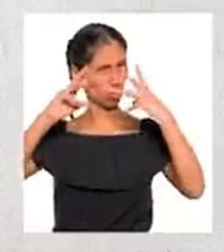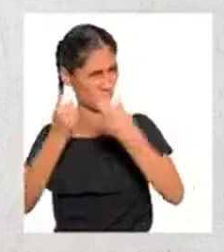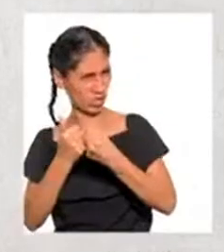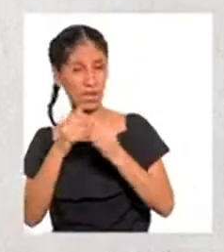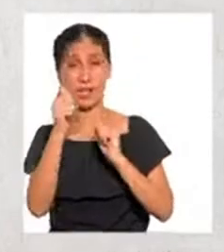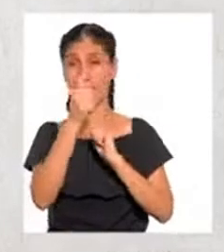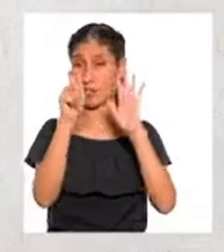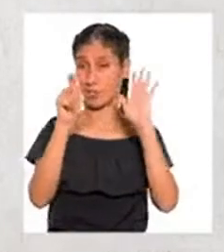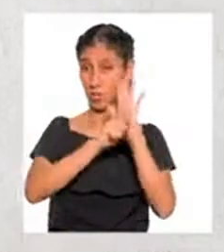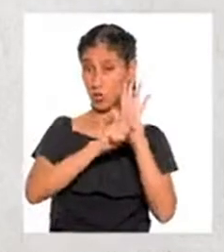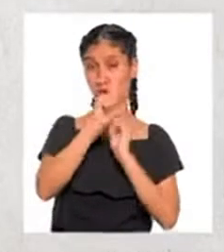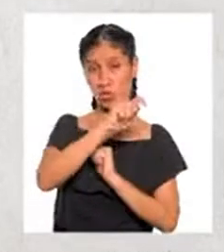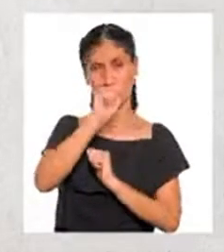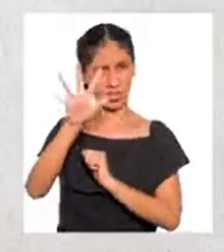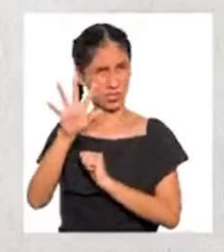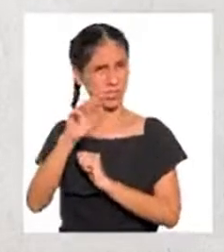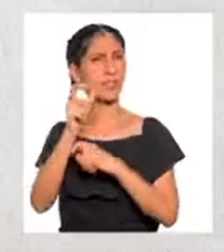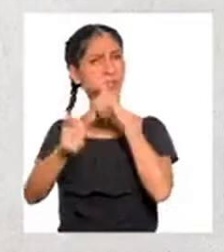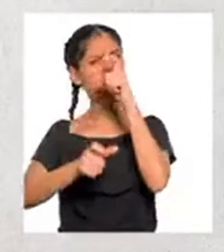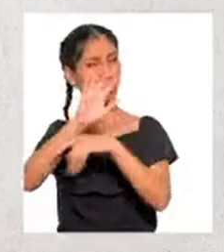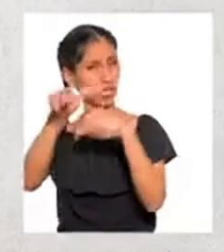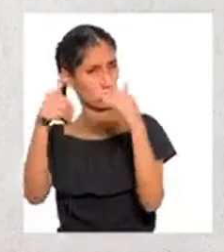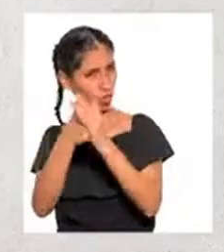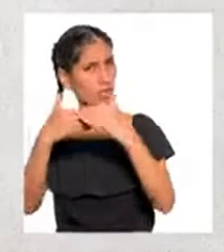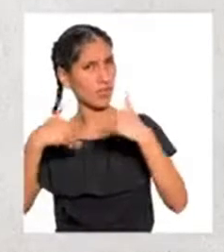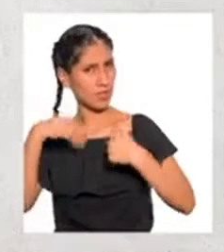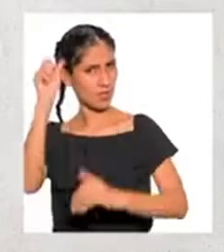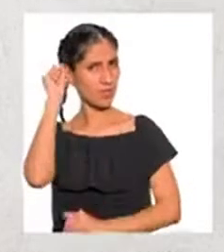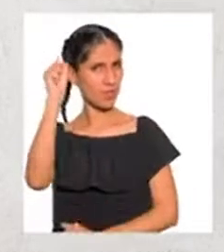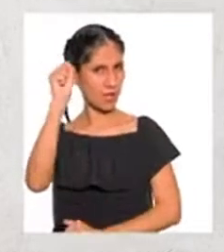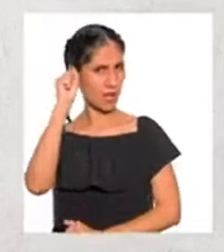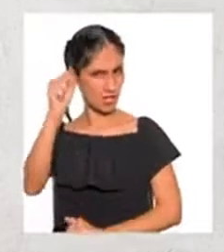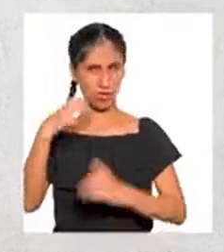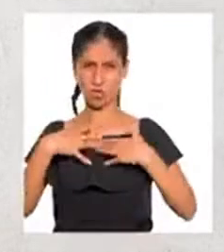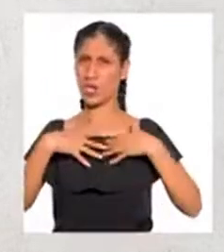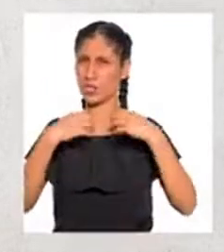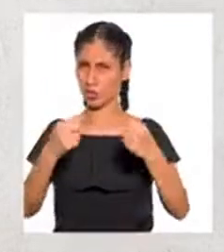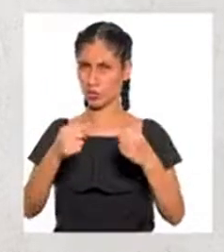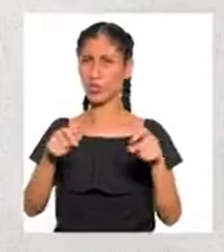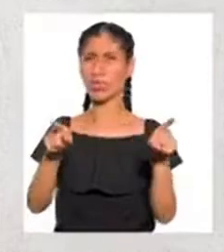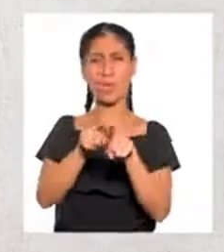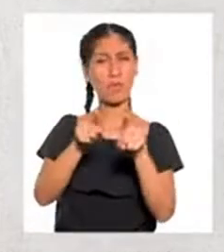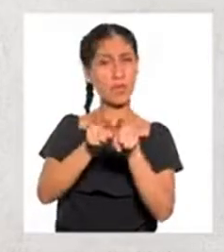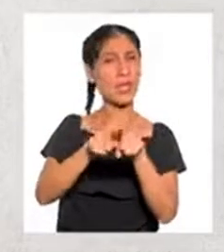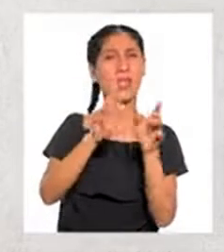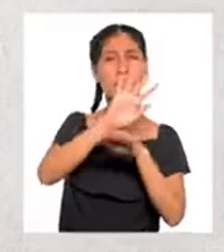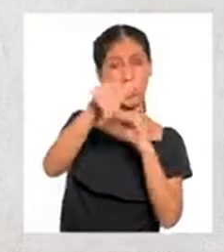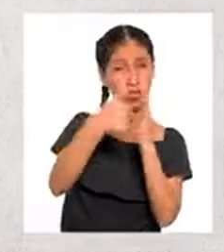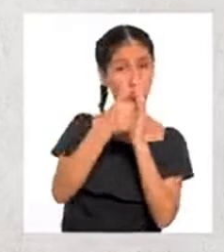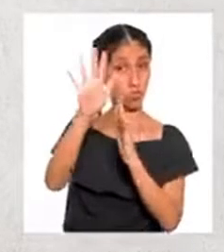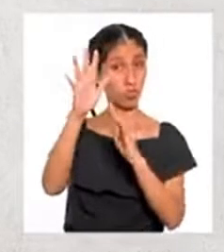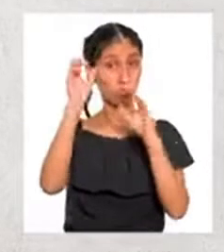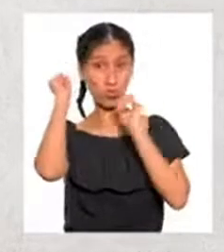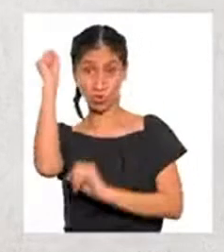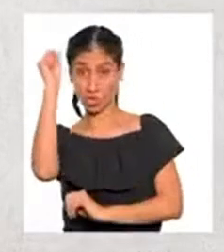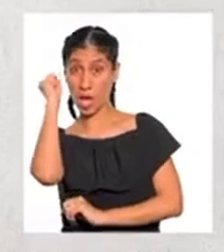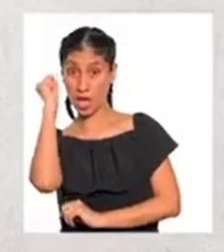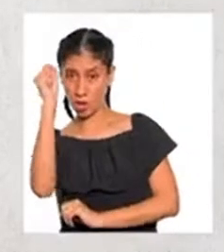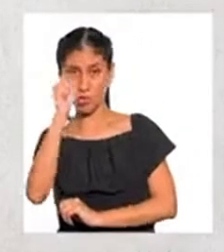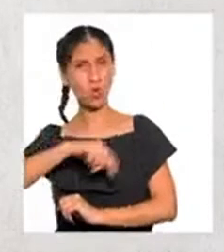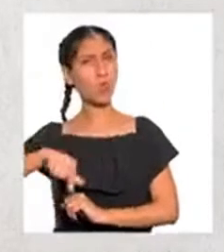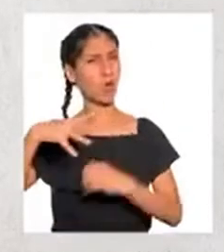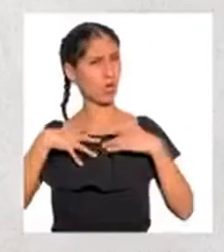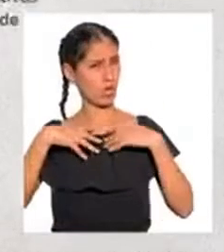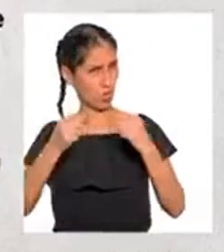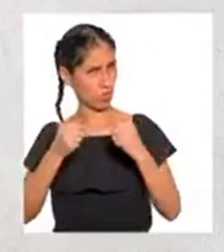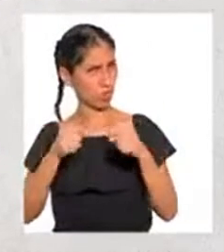15. Todos tienen derecho a la protección de la salud integral y el deber de participar en la promoción y defensa de su salud, la de su medio familiar